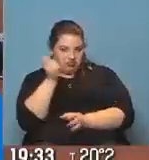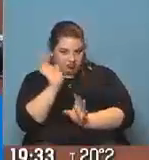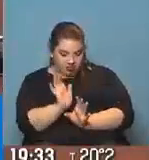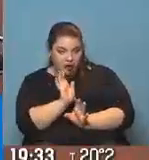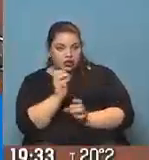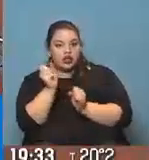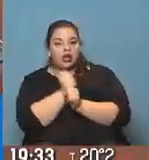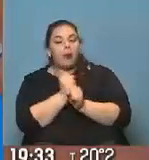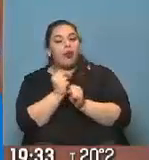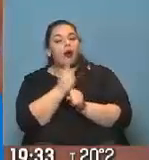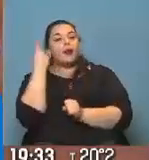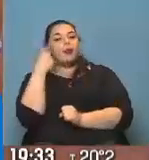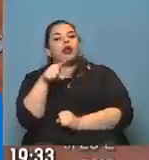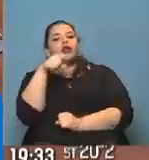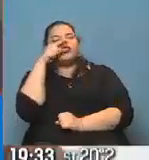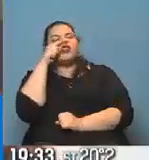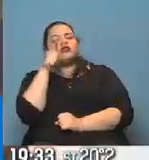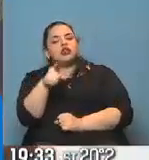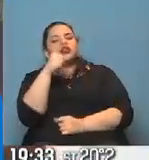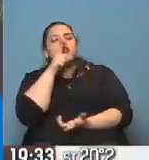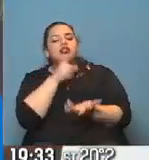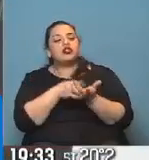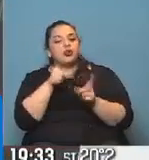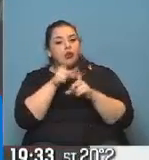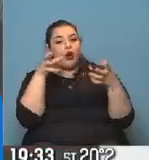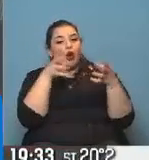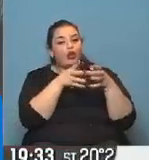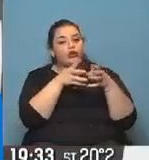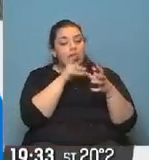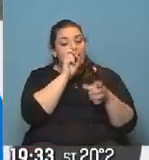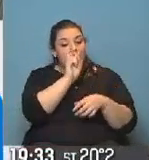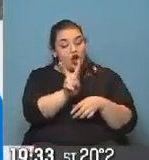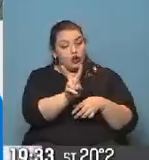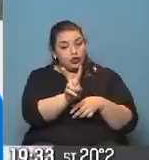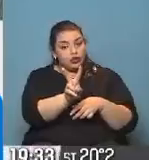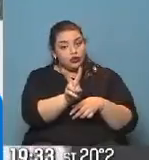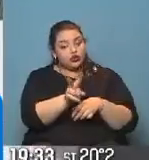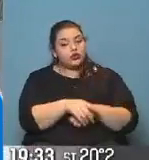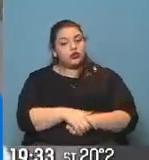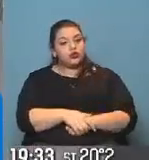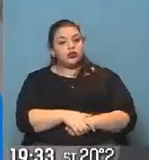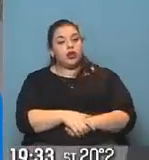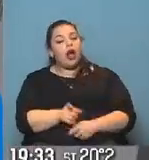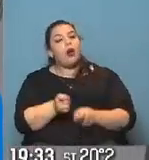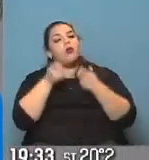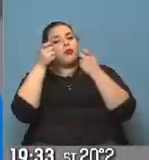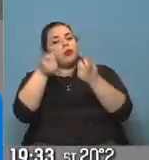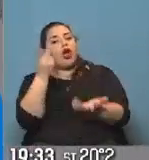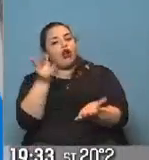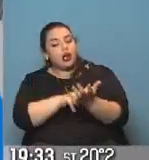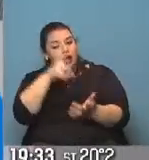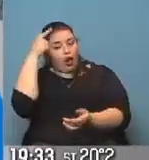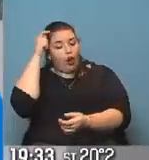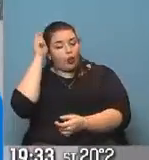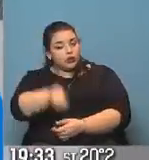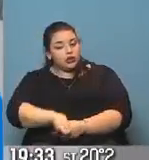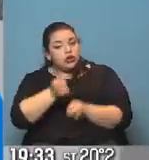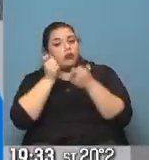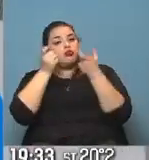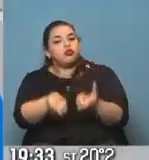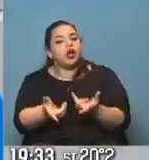de interesante este fallo, Sala 2, le lleva a la Corte de vuelta la necesidad de